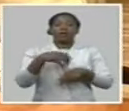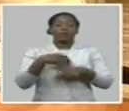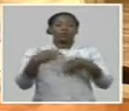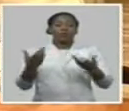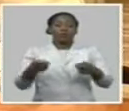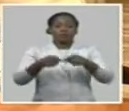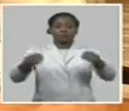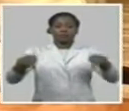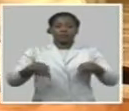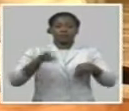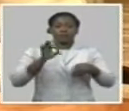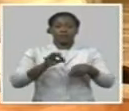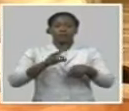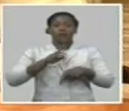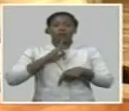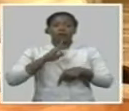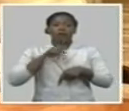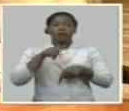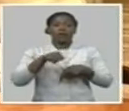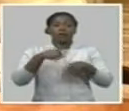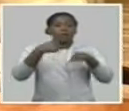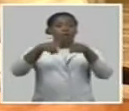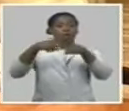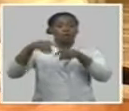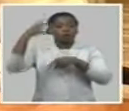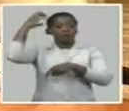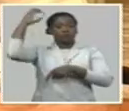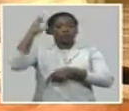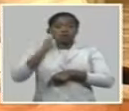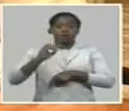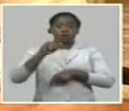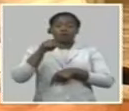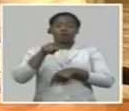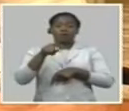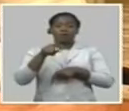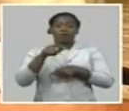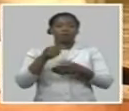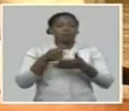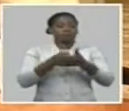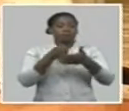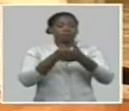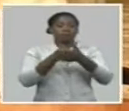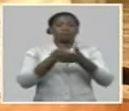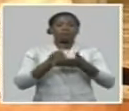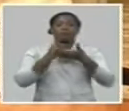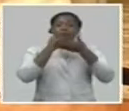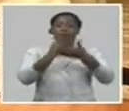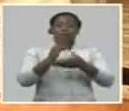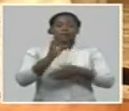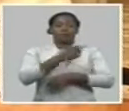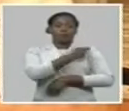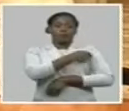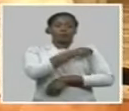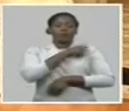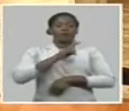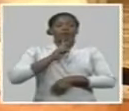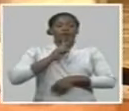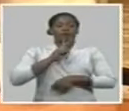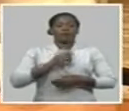habana y otro grupo que se ha movilizado de los organismos poder suplir a estos bebés